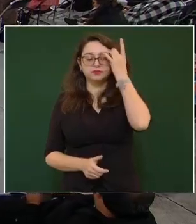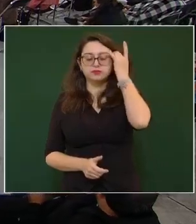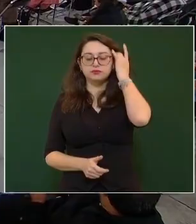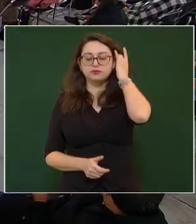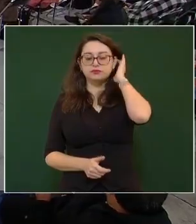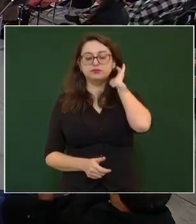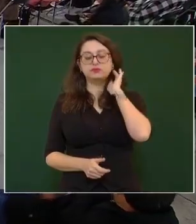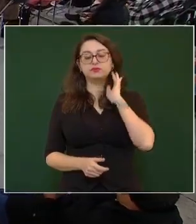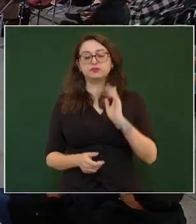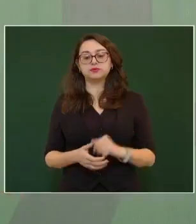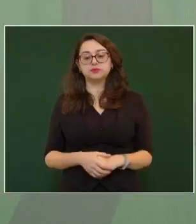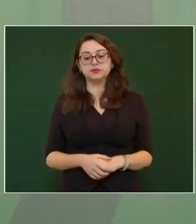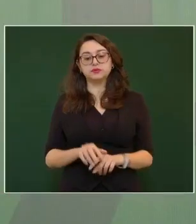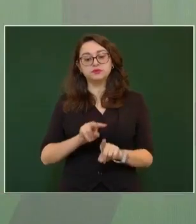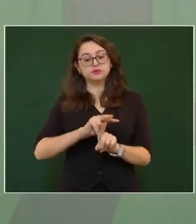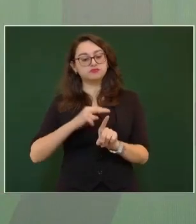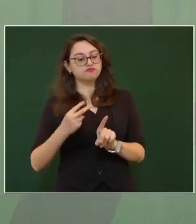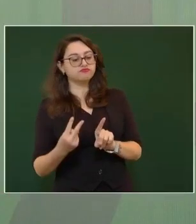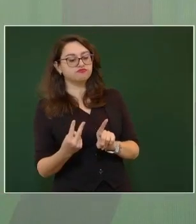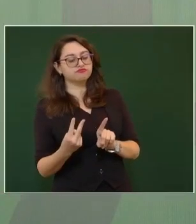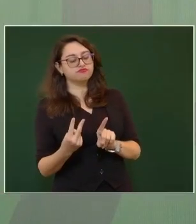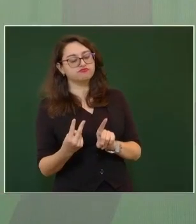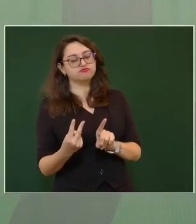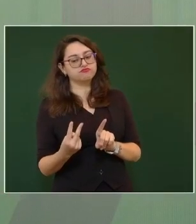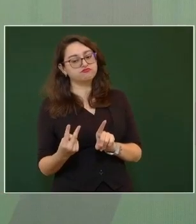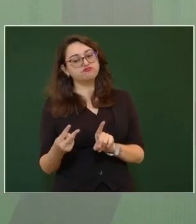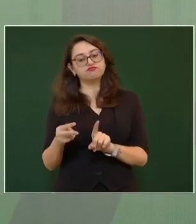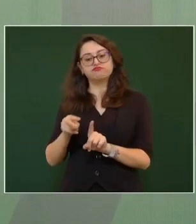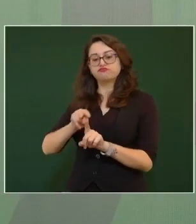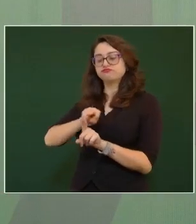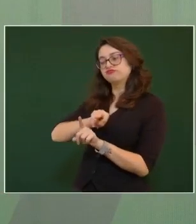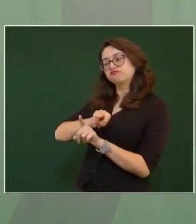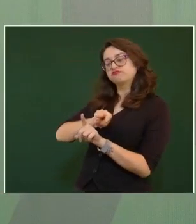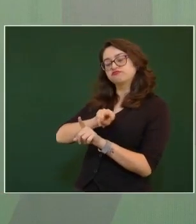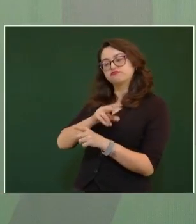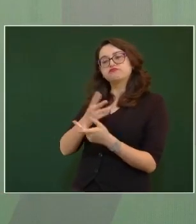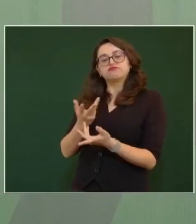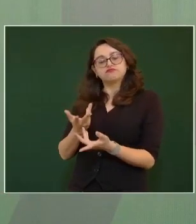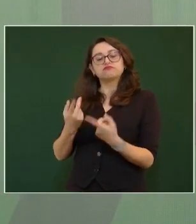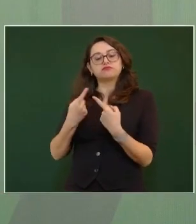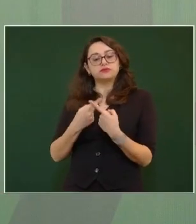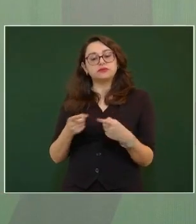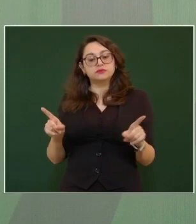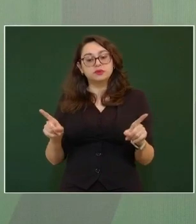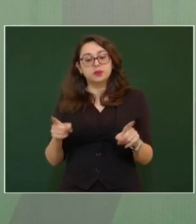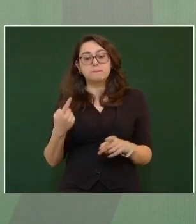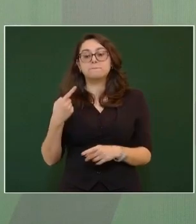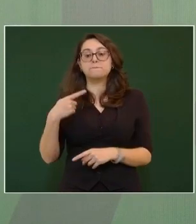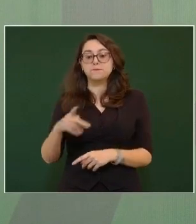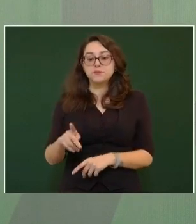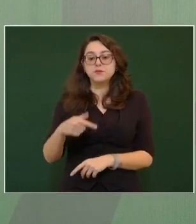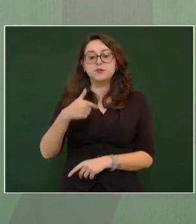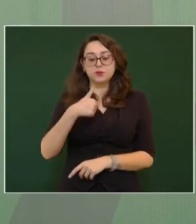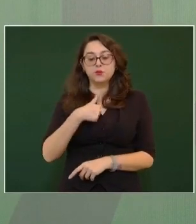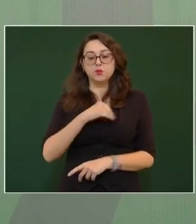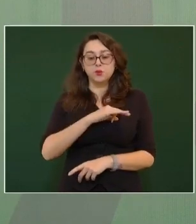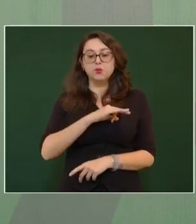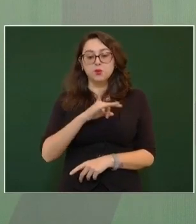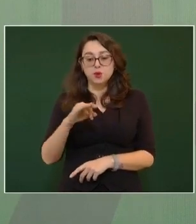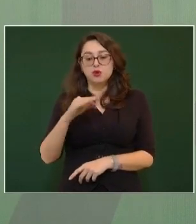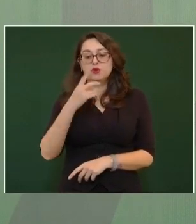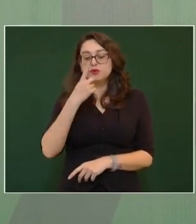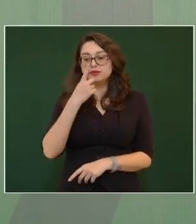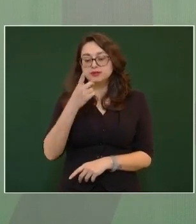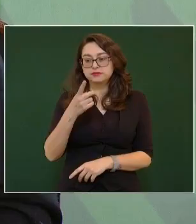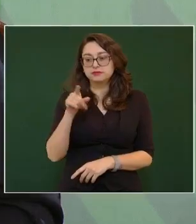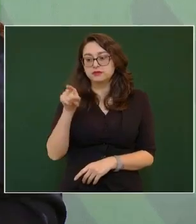Son visiones distintas. Lo que podemos hacer es que se